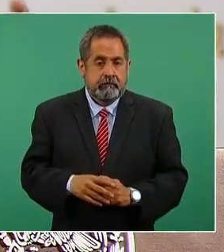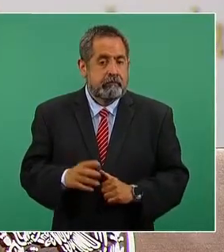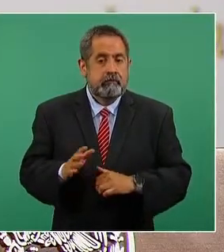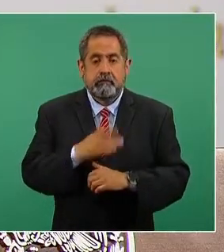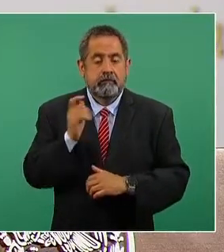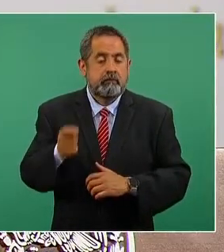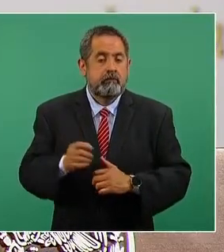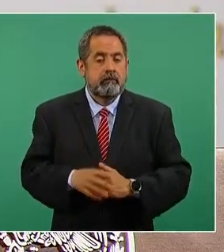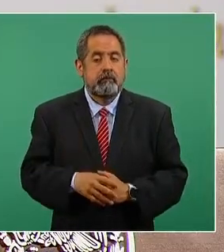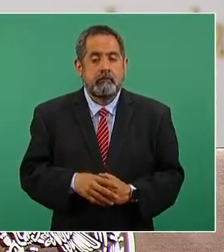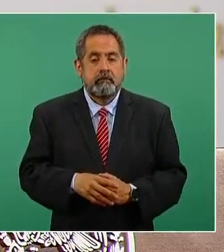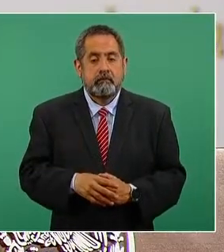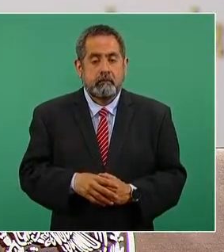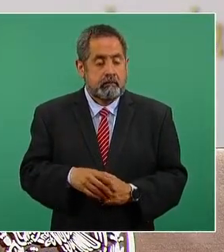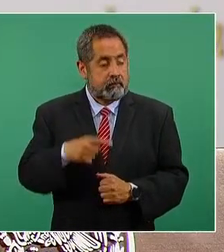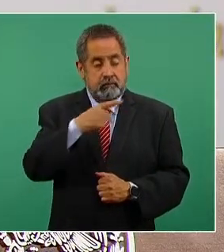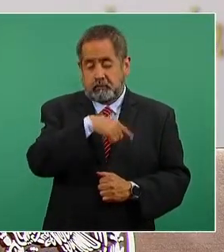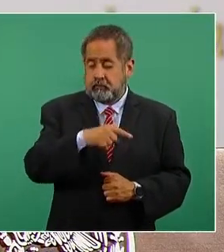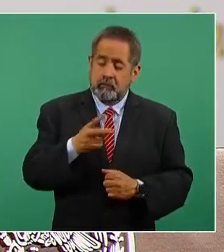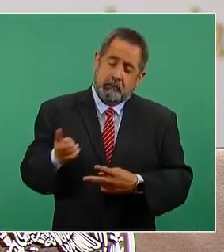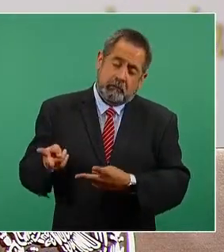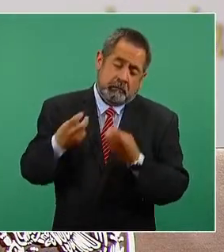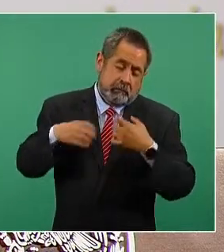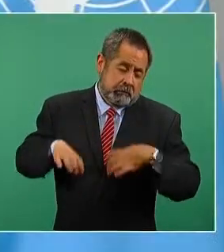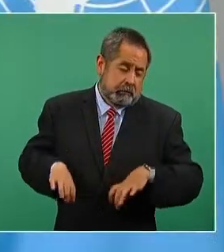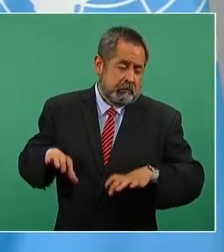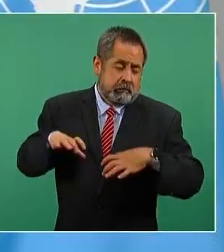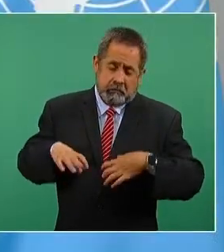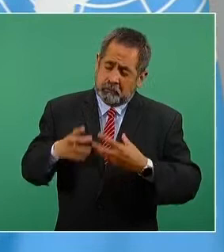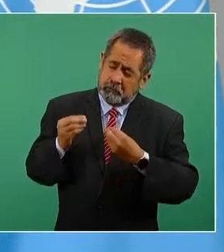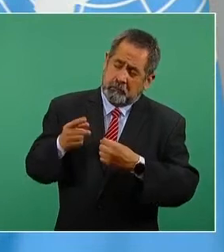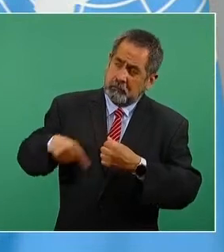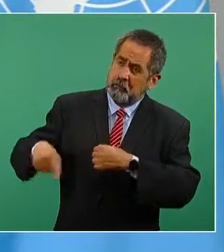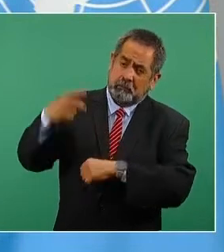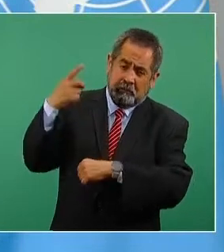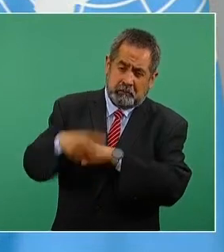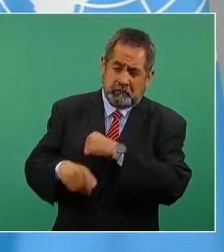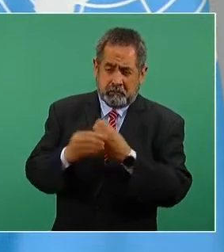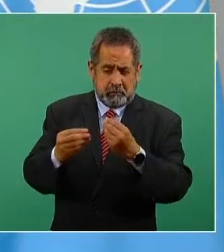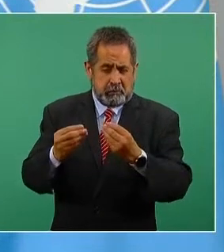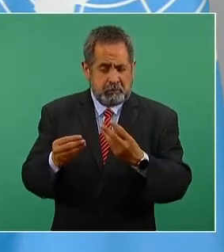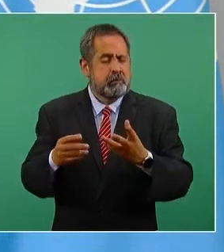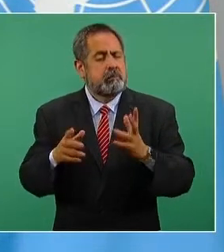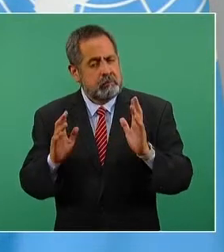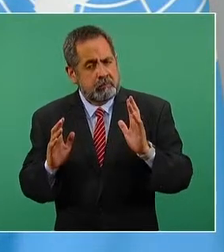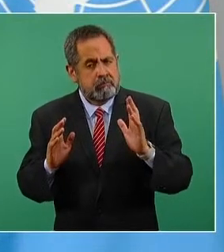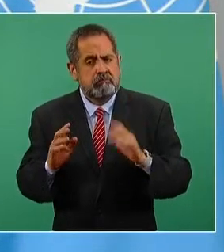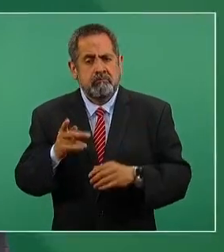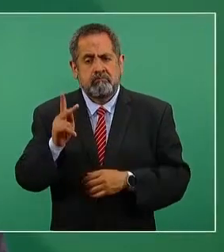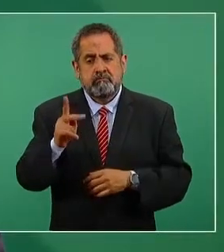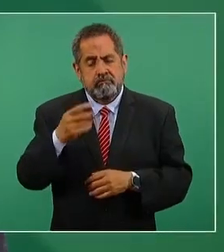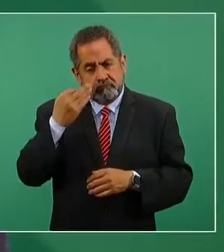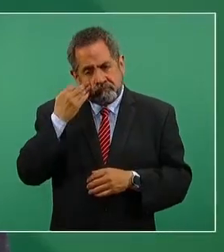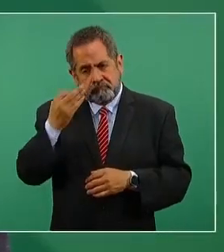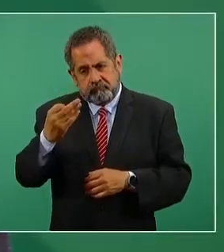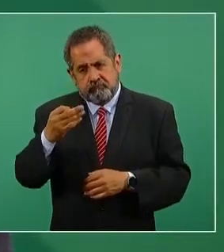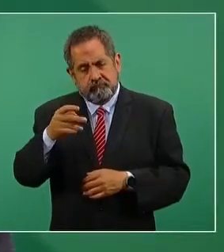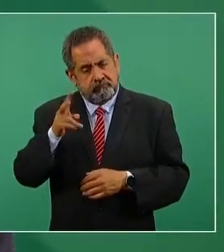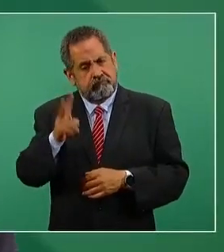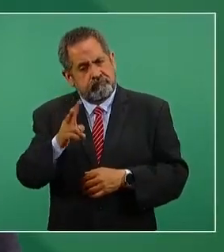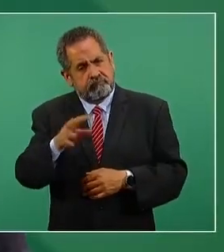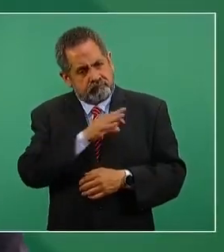porque fue mucho el daño que se causó. Pero hay este hecho